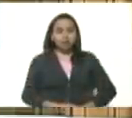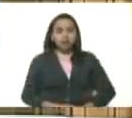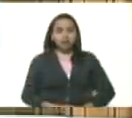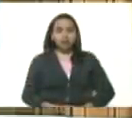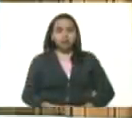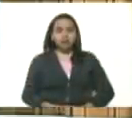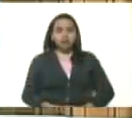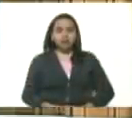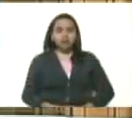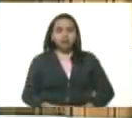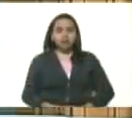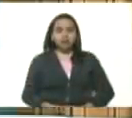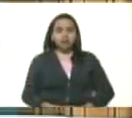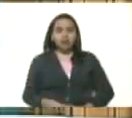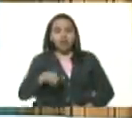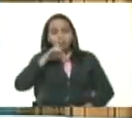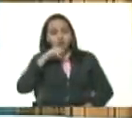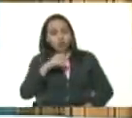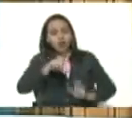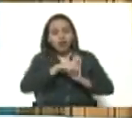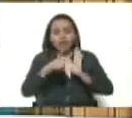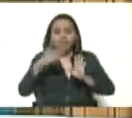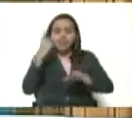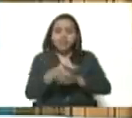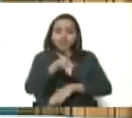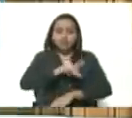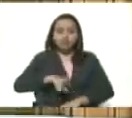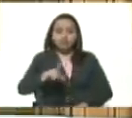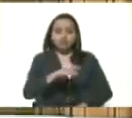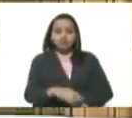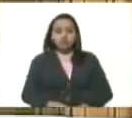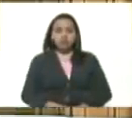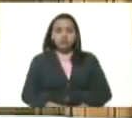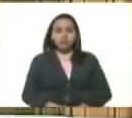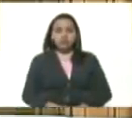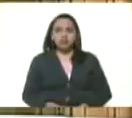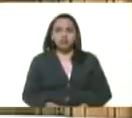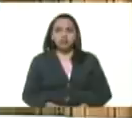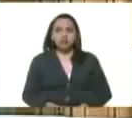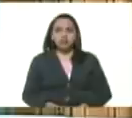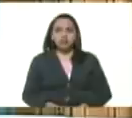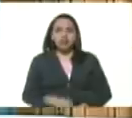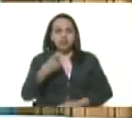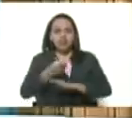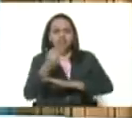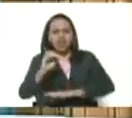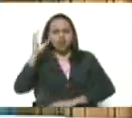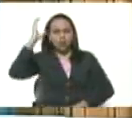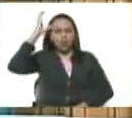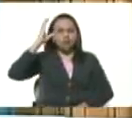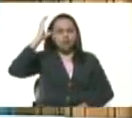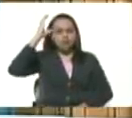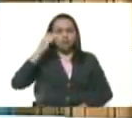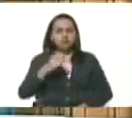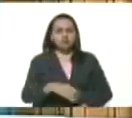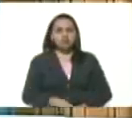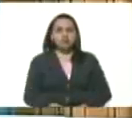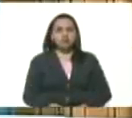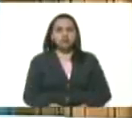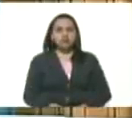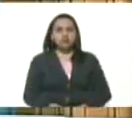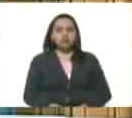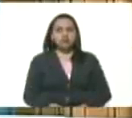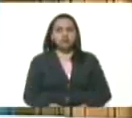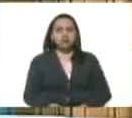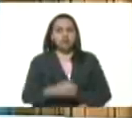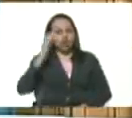y no hemos sacado decreto para que sea obligatoria. El mayor decreto es la conciencia. El mayor